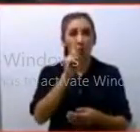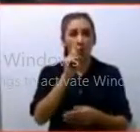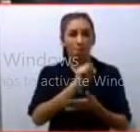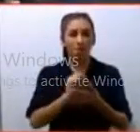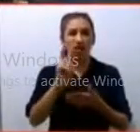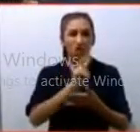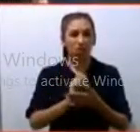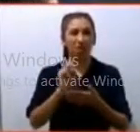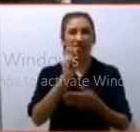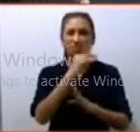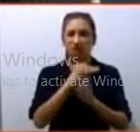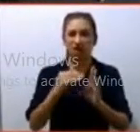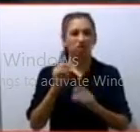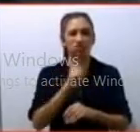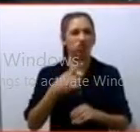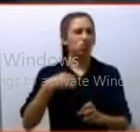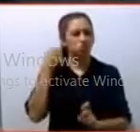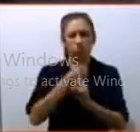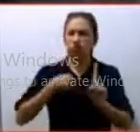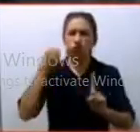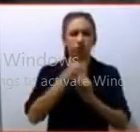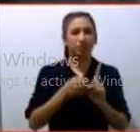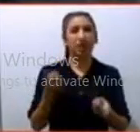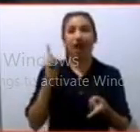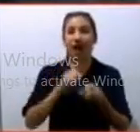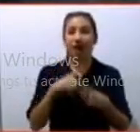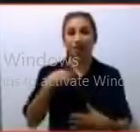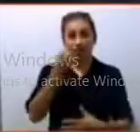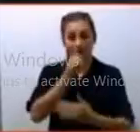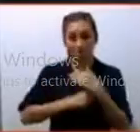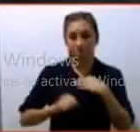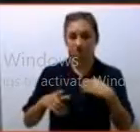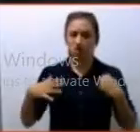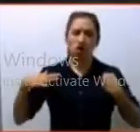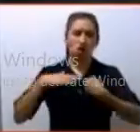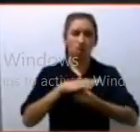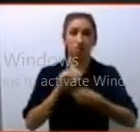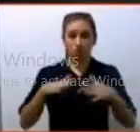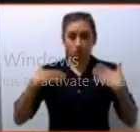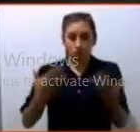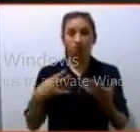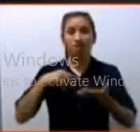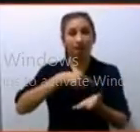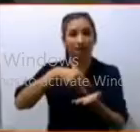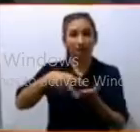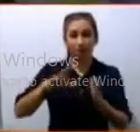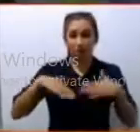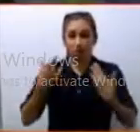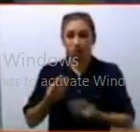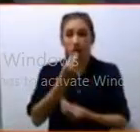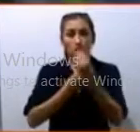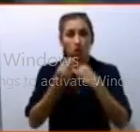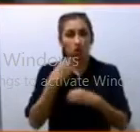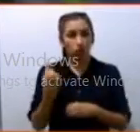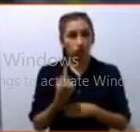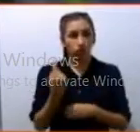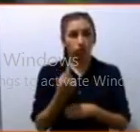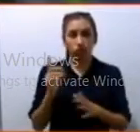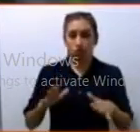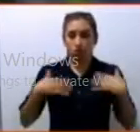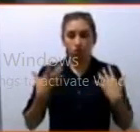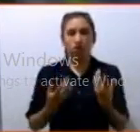año, ni un año. Voy a luchar hasta que mi hijo se recupere, que ya pueda caminar, que ya pueda comer solo, que ya pueda